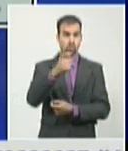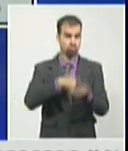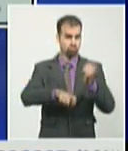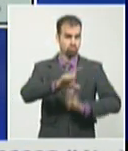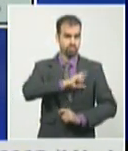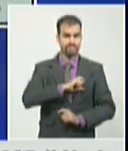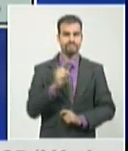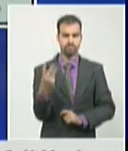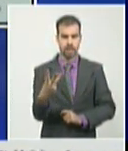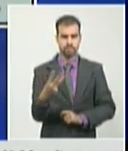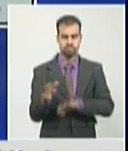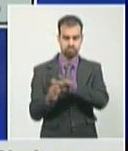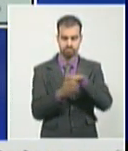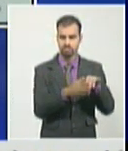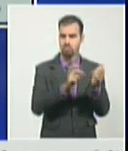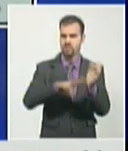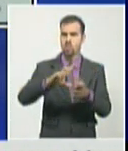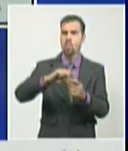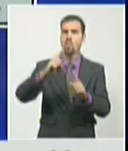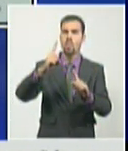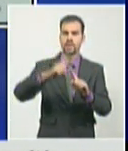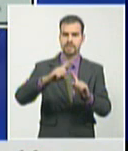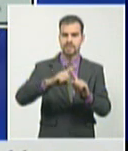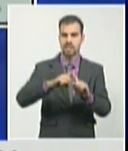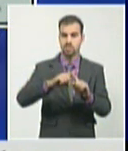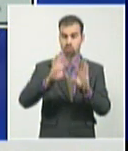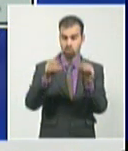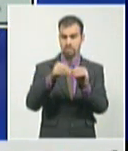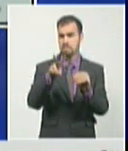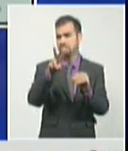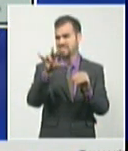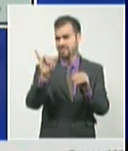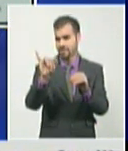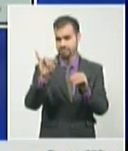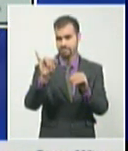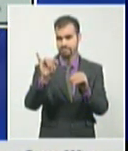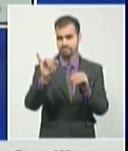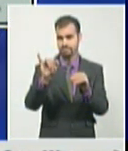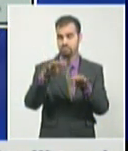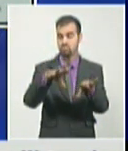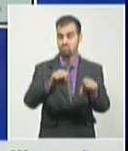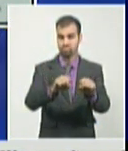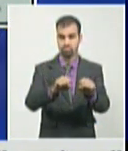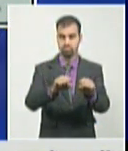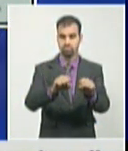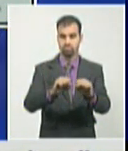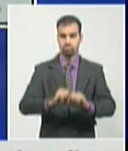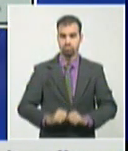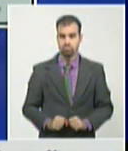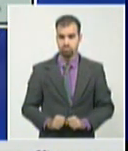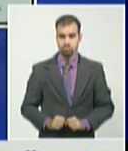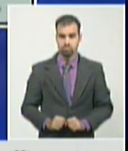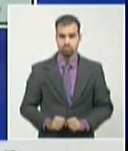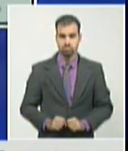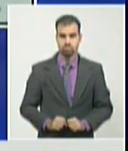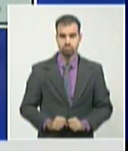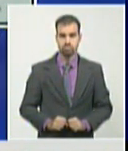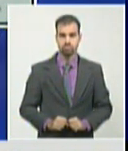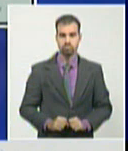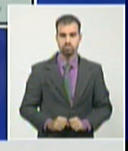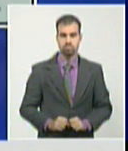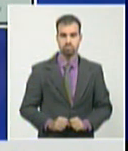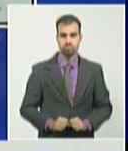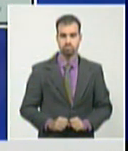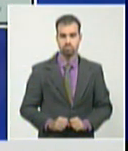se confirmó en 26 personas con la comida 1 del municipio 11 del